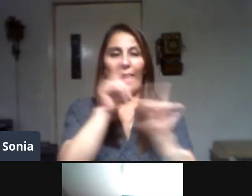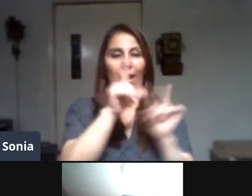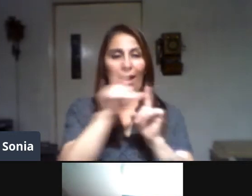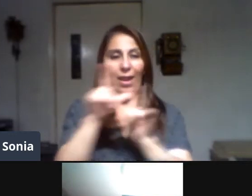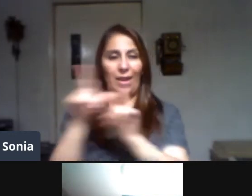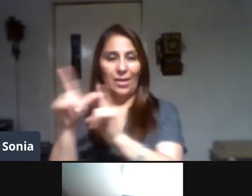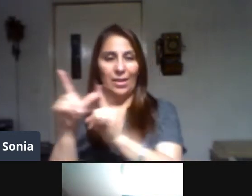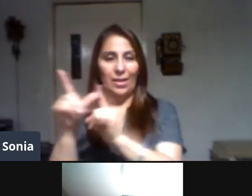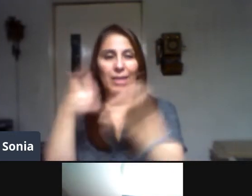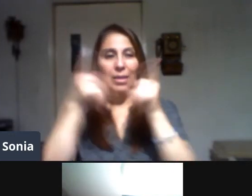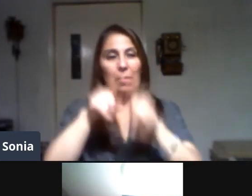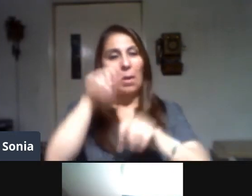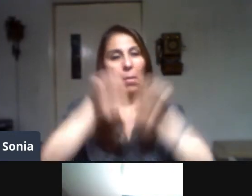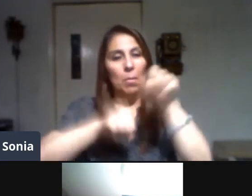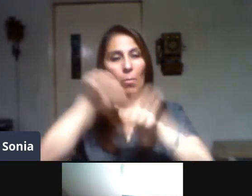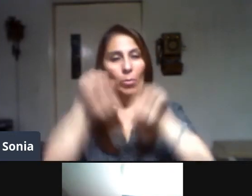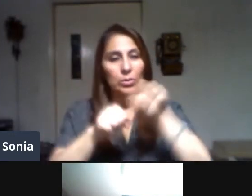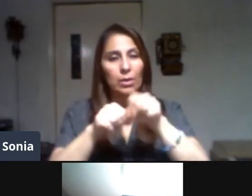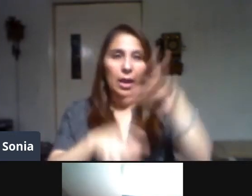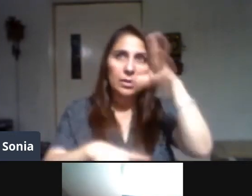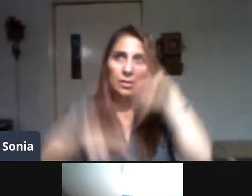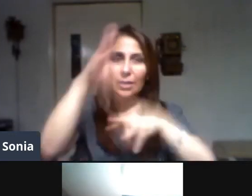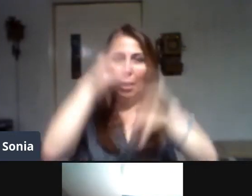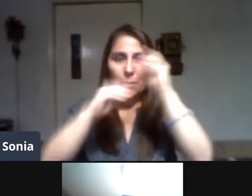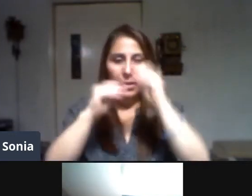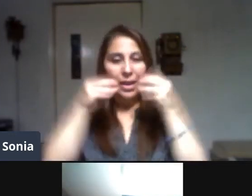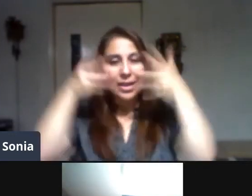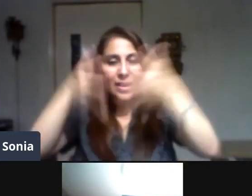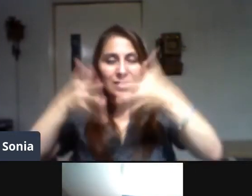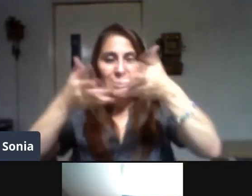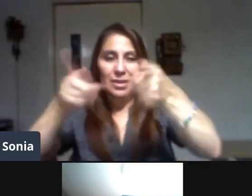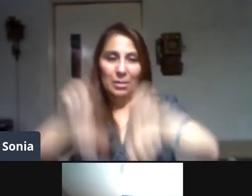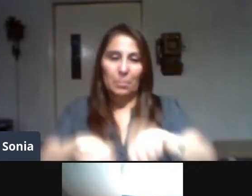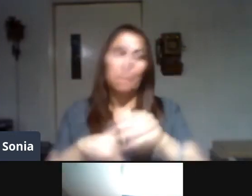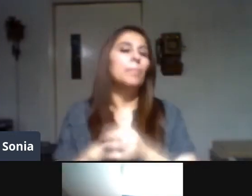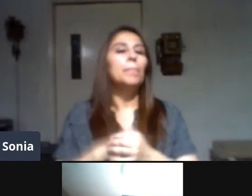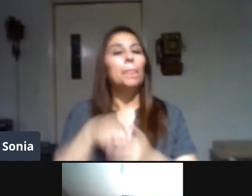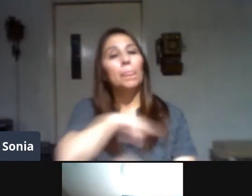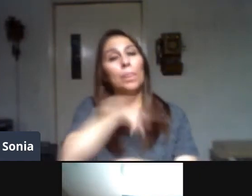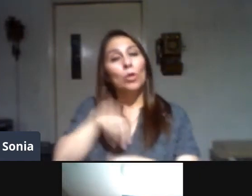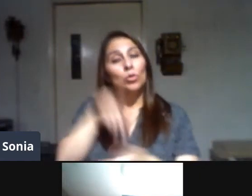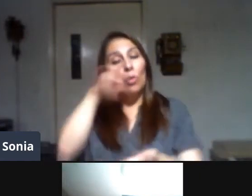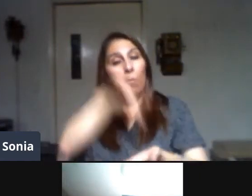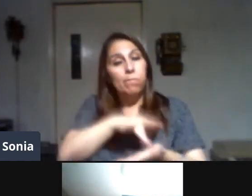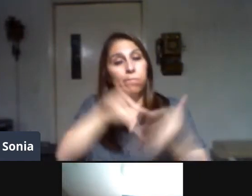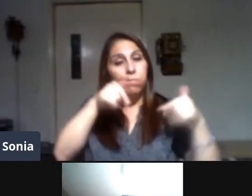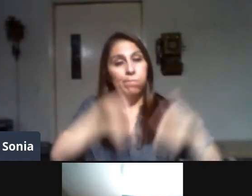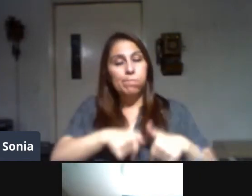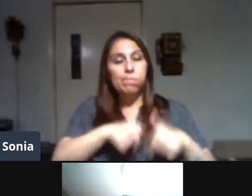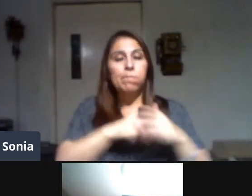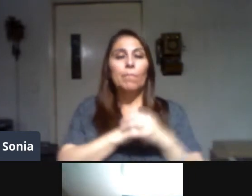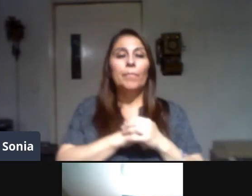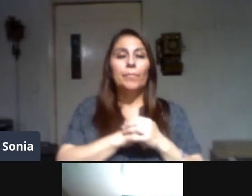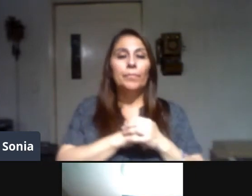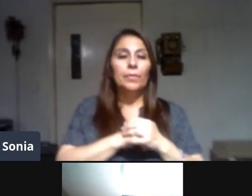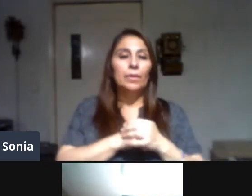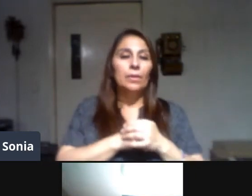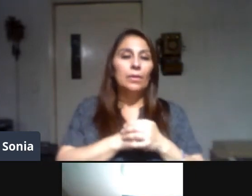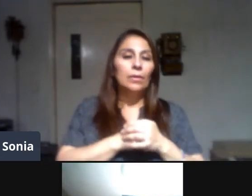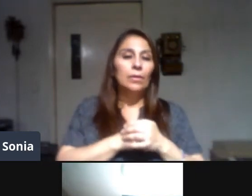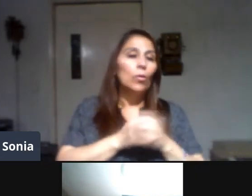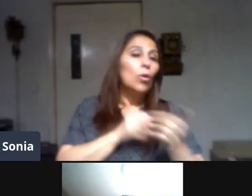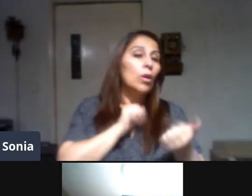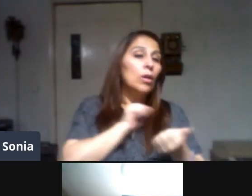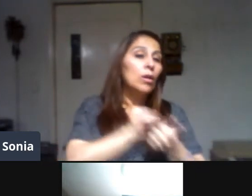de aprender y de enseñar nosotros desde acá este estudio de orne compartiendo como les decía con el